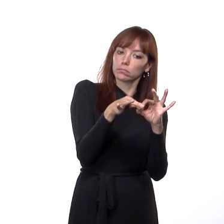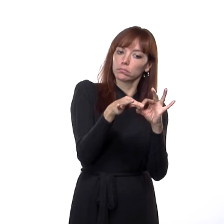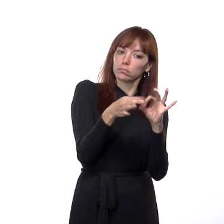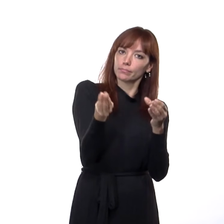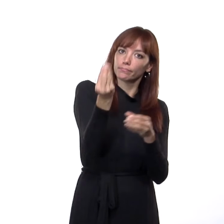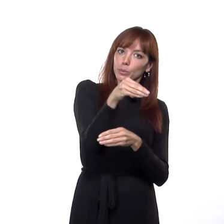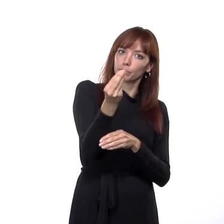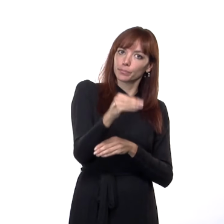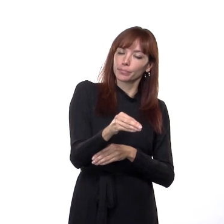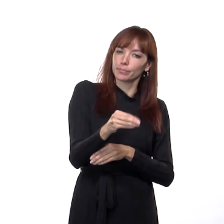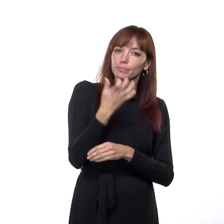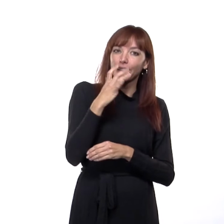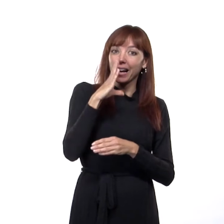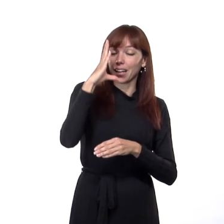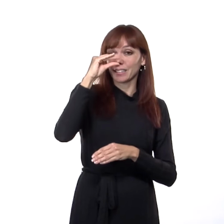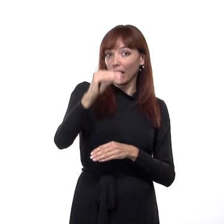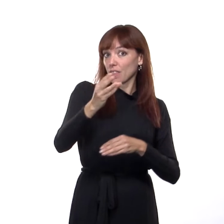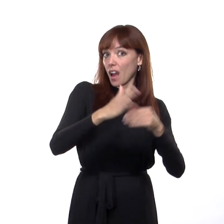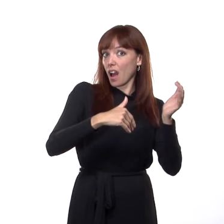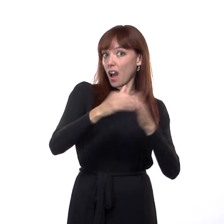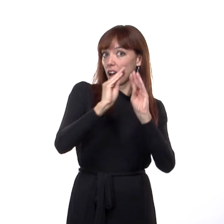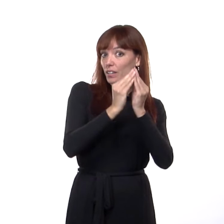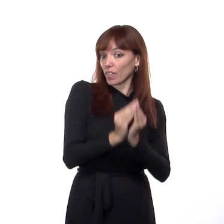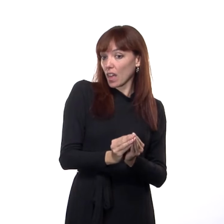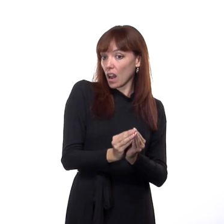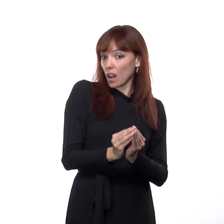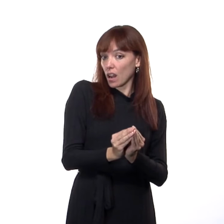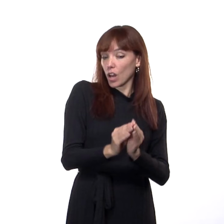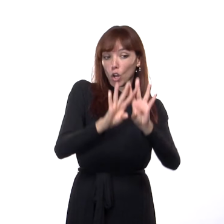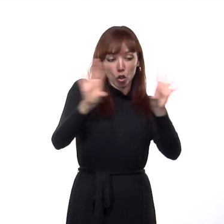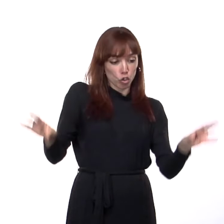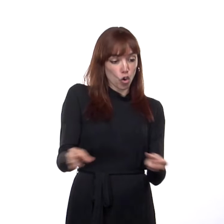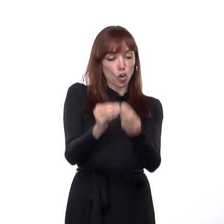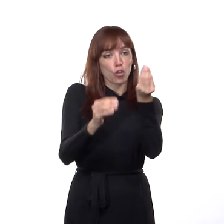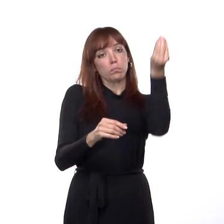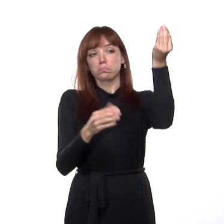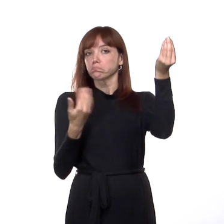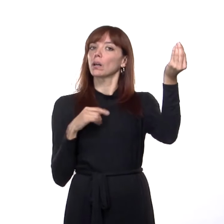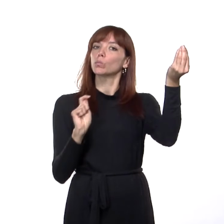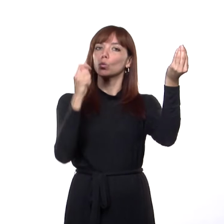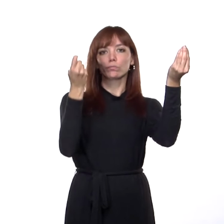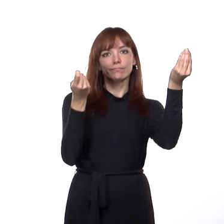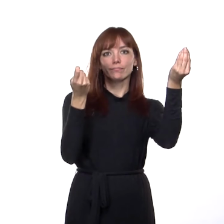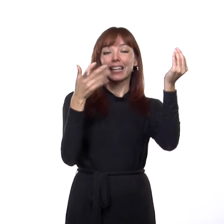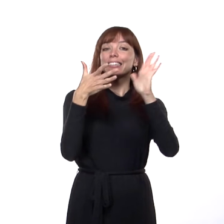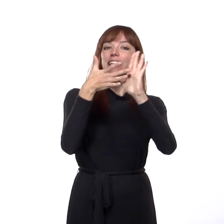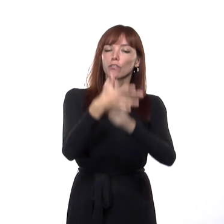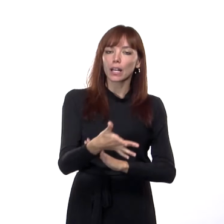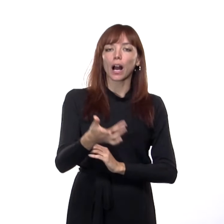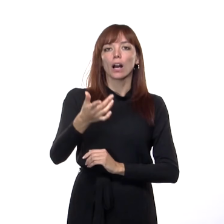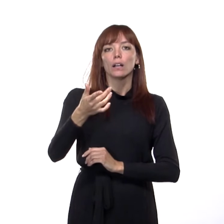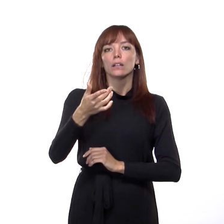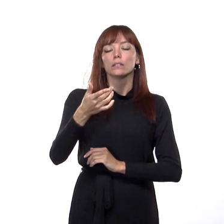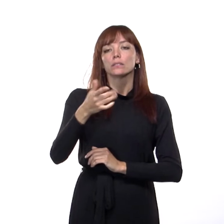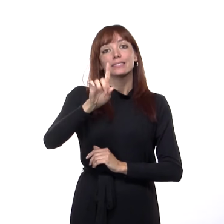añadimos a lo que podría ser la inteligencia artificial pues entonces ya miel sobre ojuelas dicho de otra forma estamos implicando que